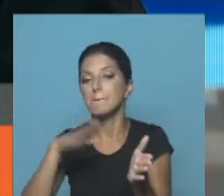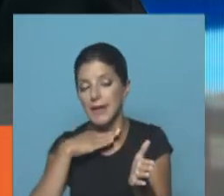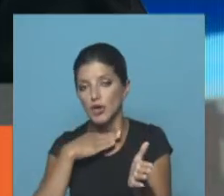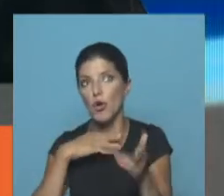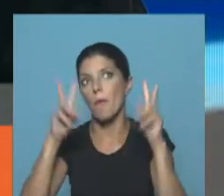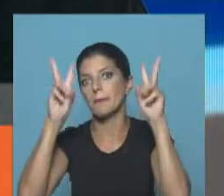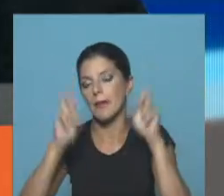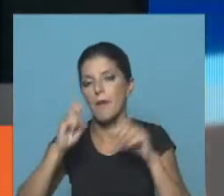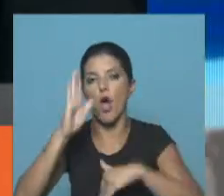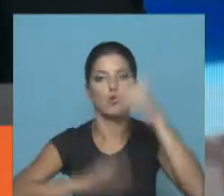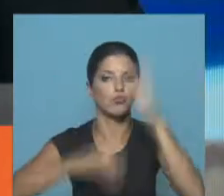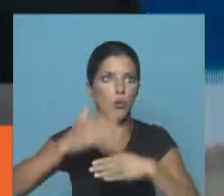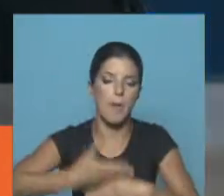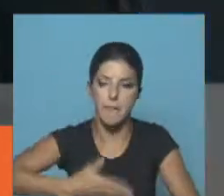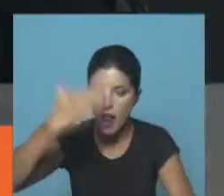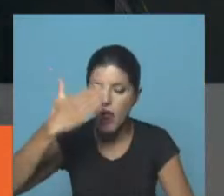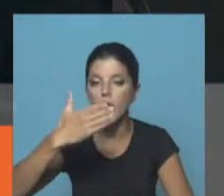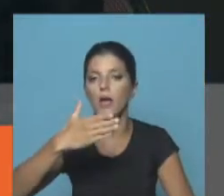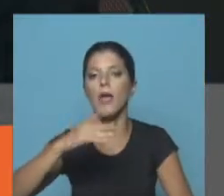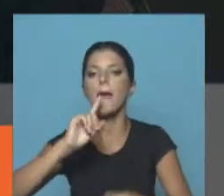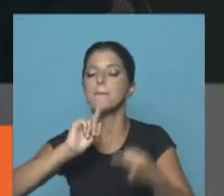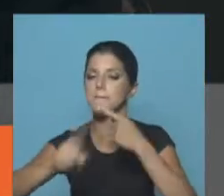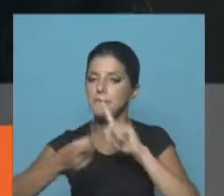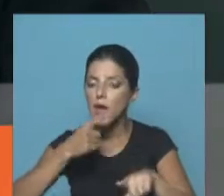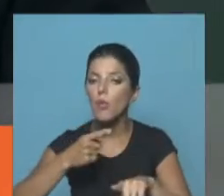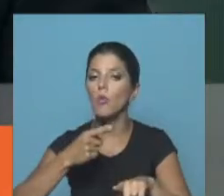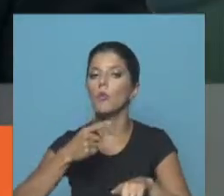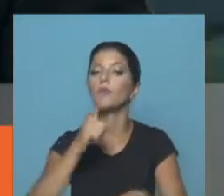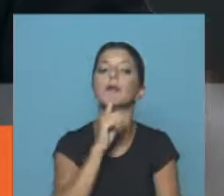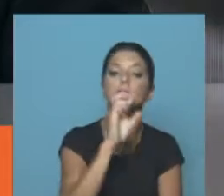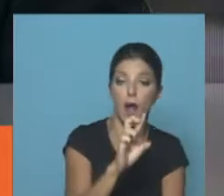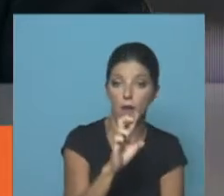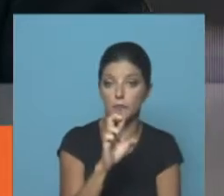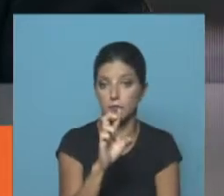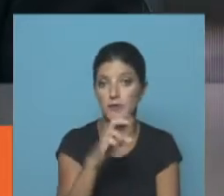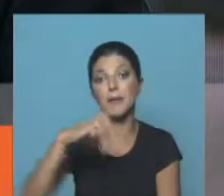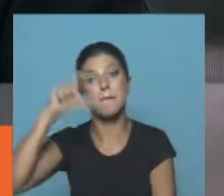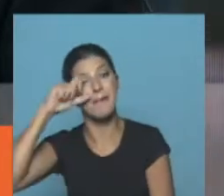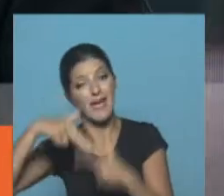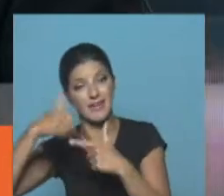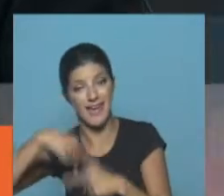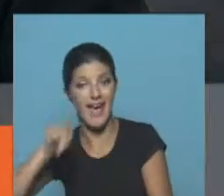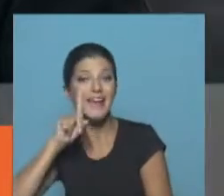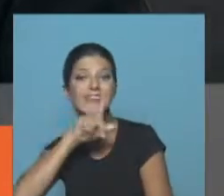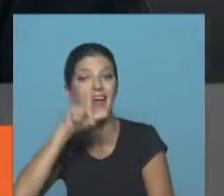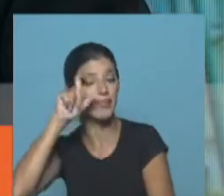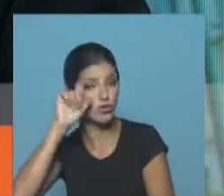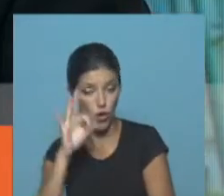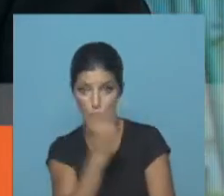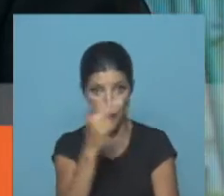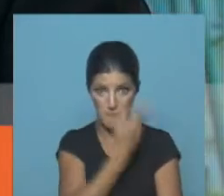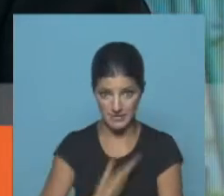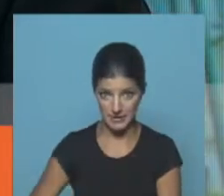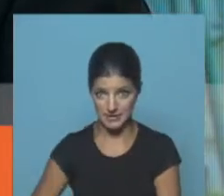del muro, la cuestión de las relaciones entre el propio Donald Trump y el presidente Peña Nieto y demás, la cosa está